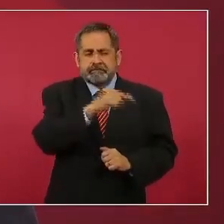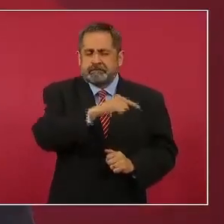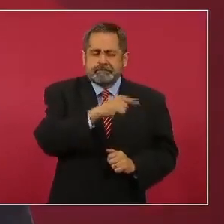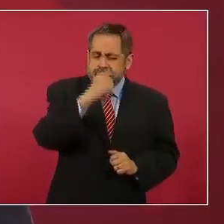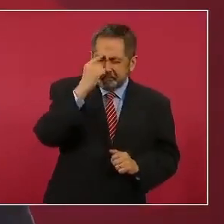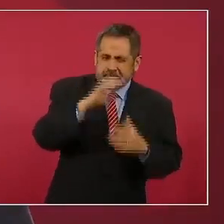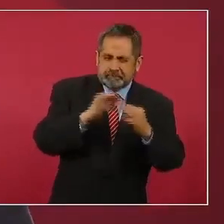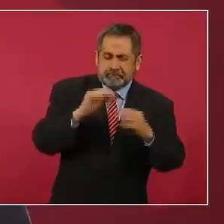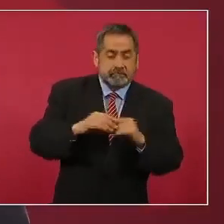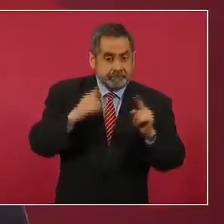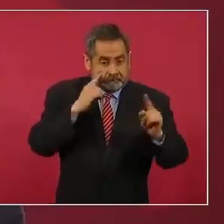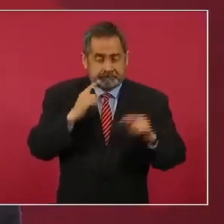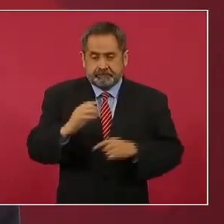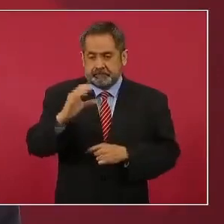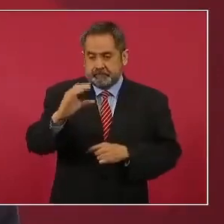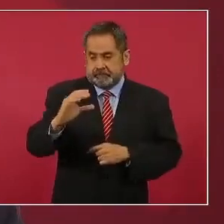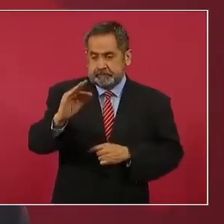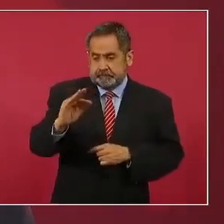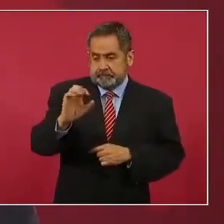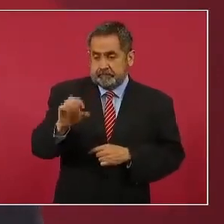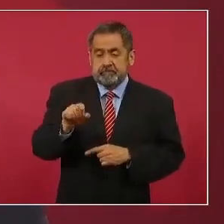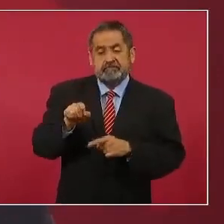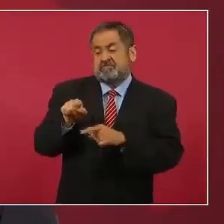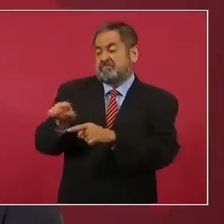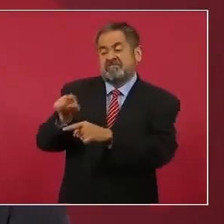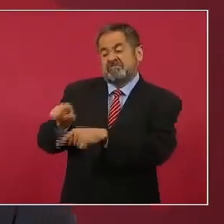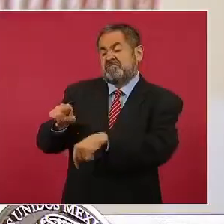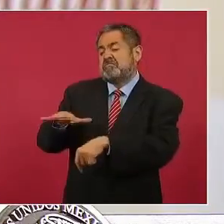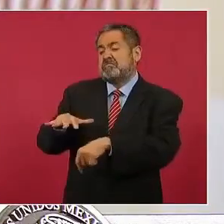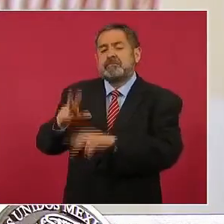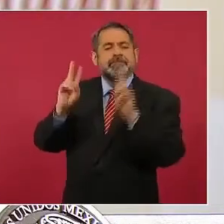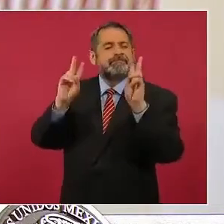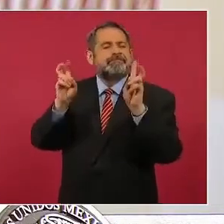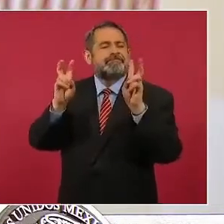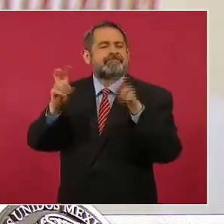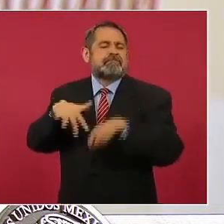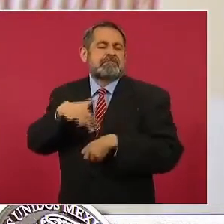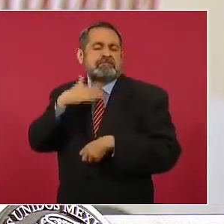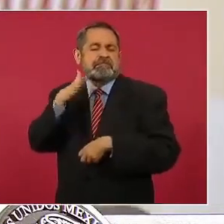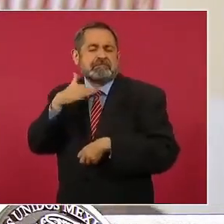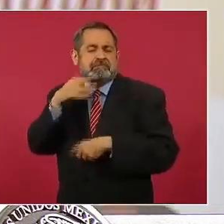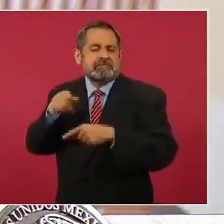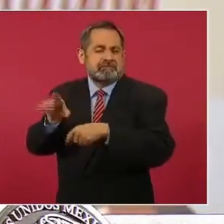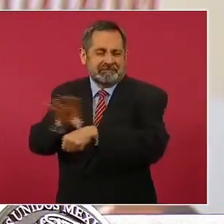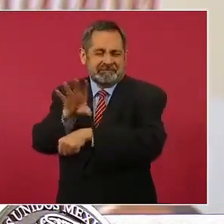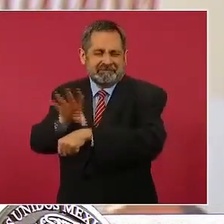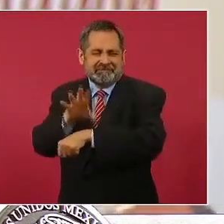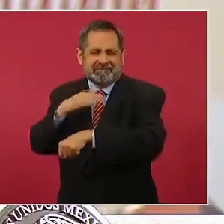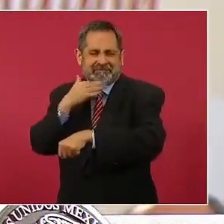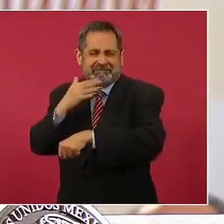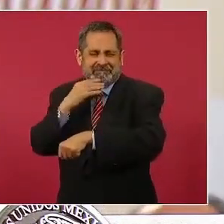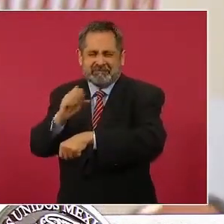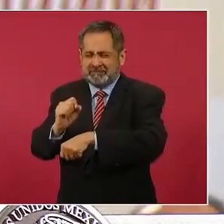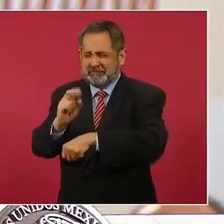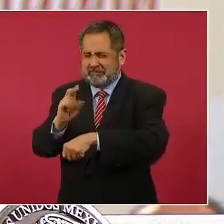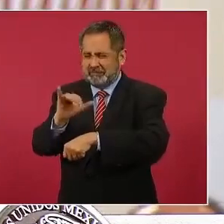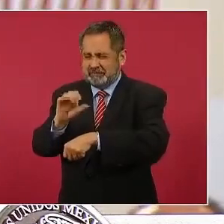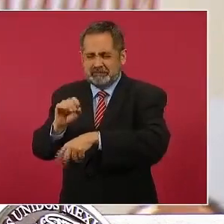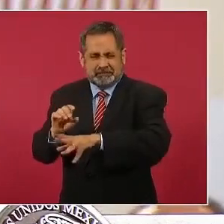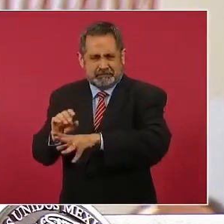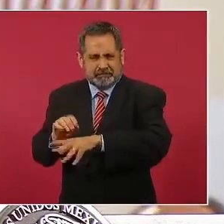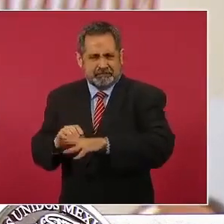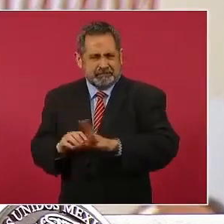sencilla. La CFE genera con energías sucias. Aquí pueden ver en esta lámina